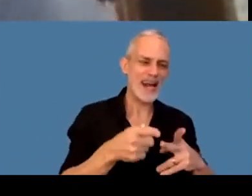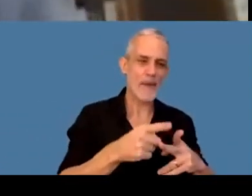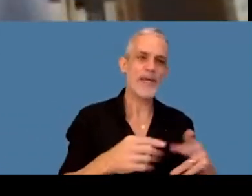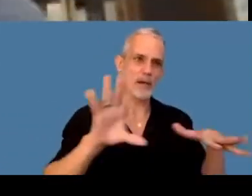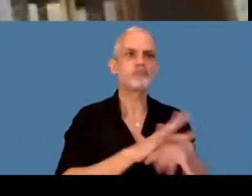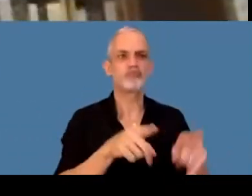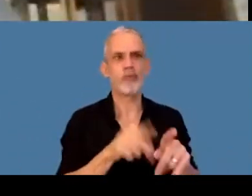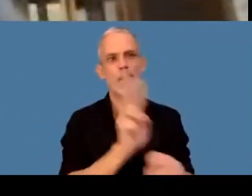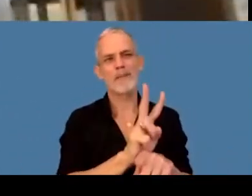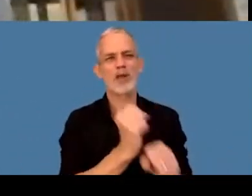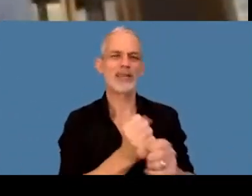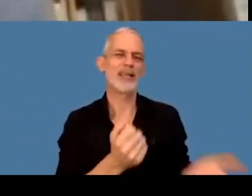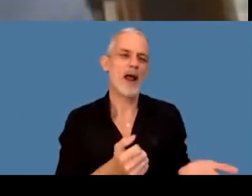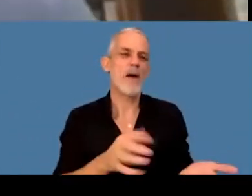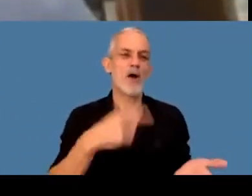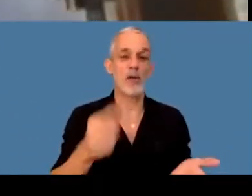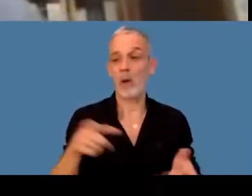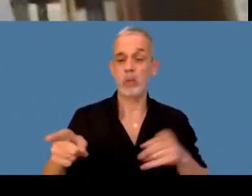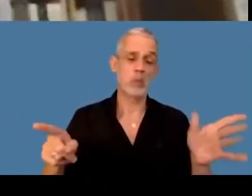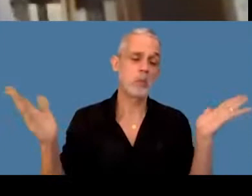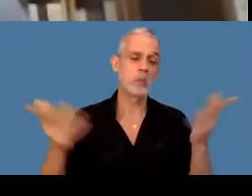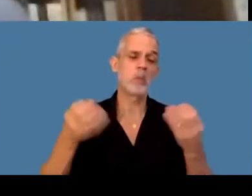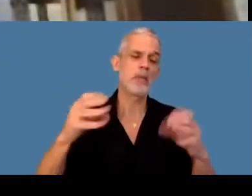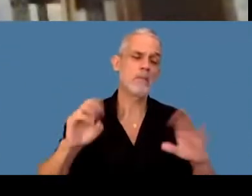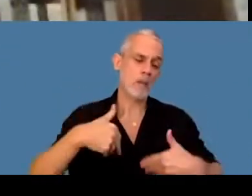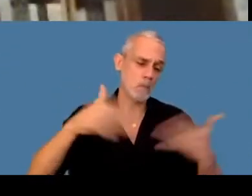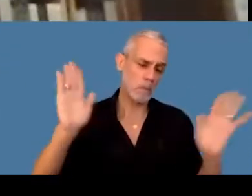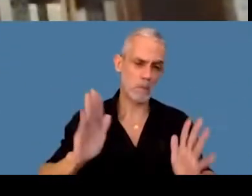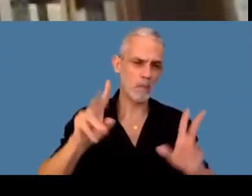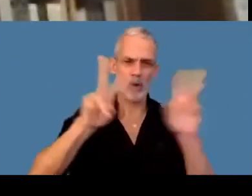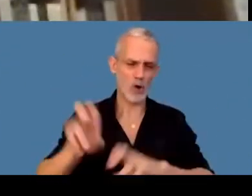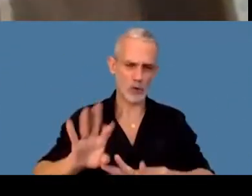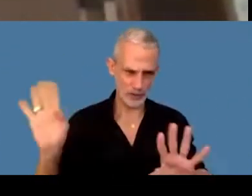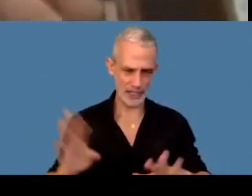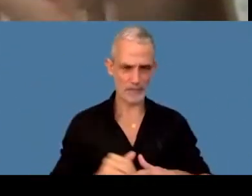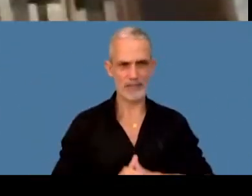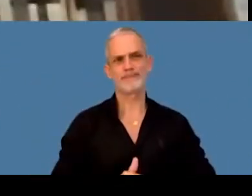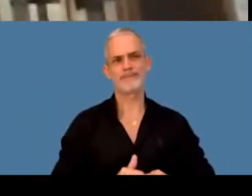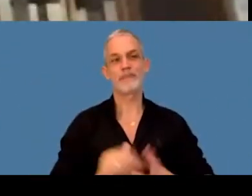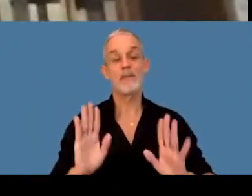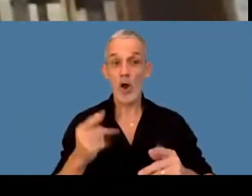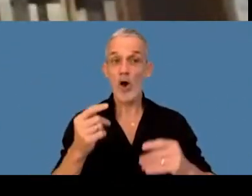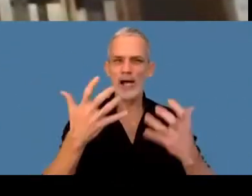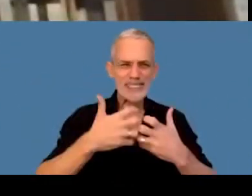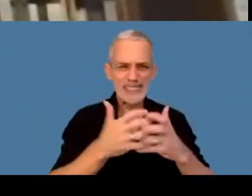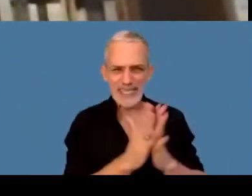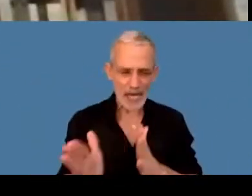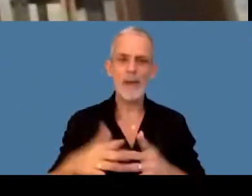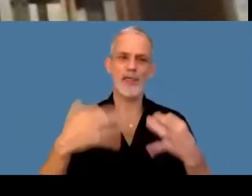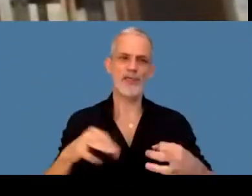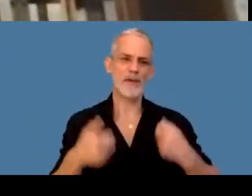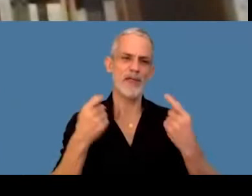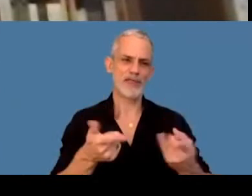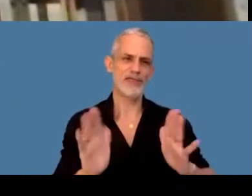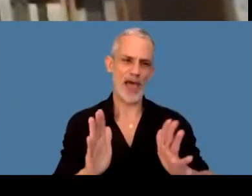Si después se usa esto bien o mal, ya es otro problema y es otra discusión. Pero sistémicamente es